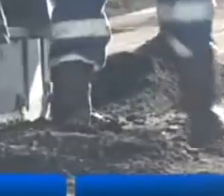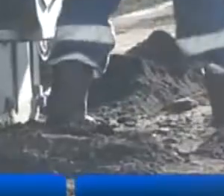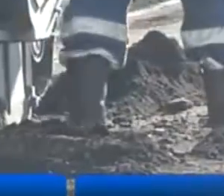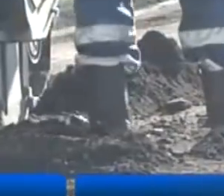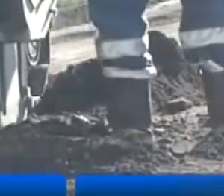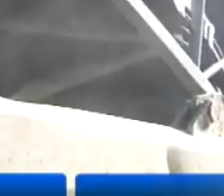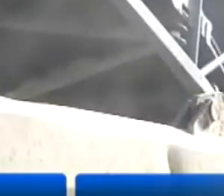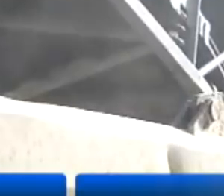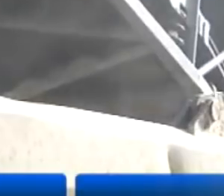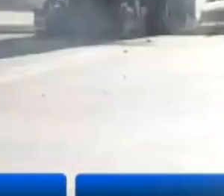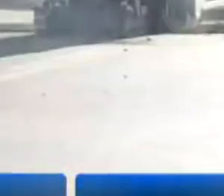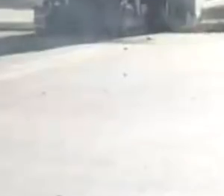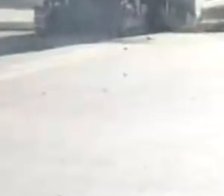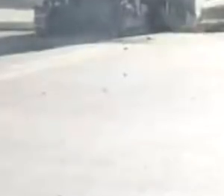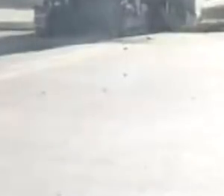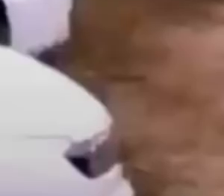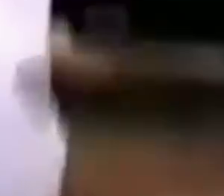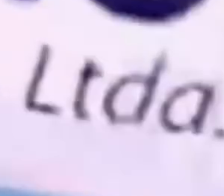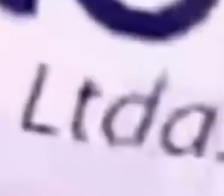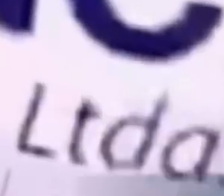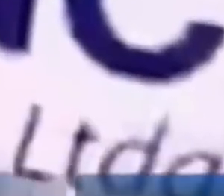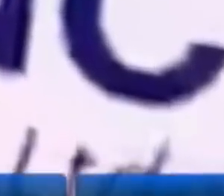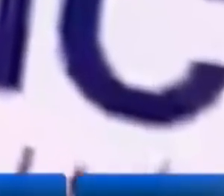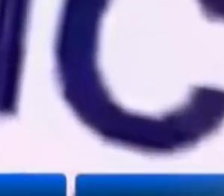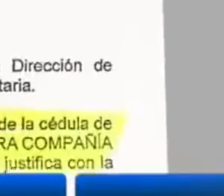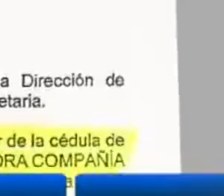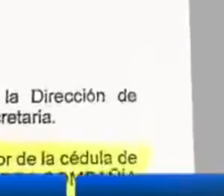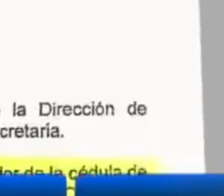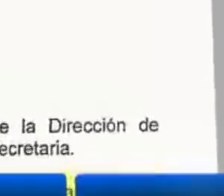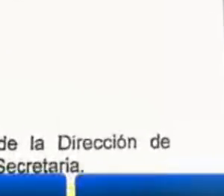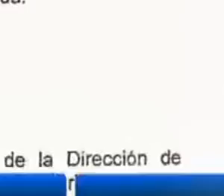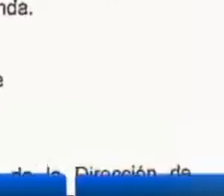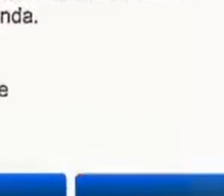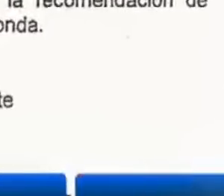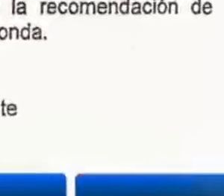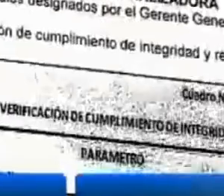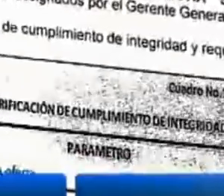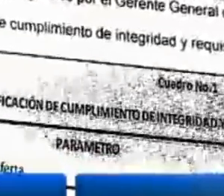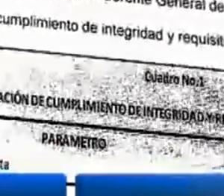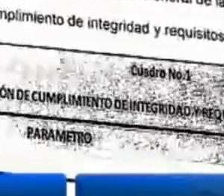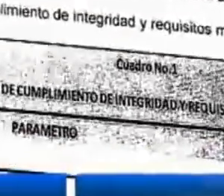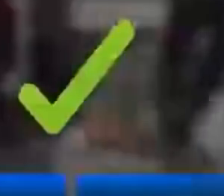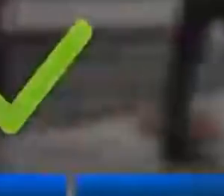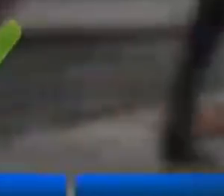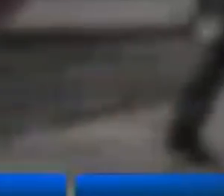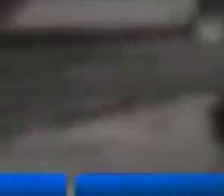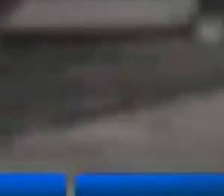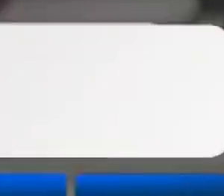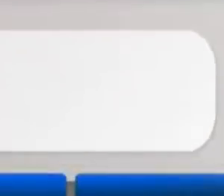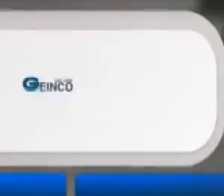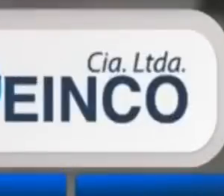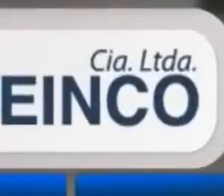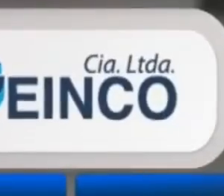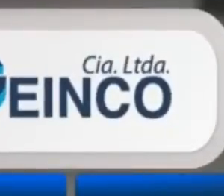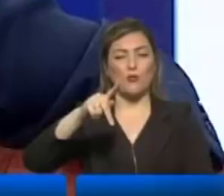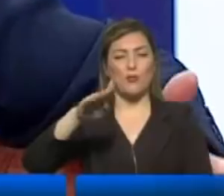brazos. También se refirió a la situación de los contratos, que la Contraloría ha encontrado irregularidades, y a la salida del último gerente de la empresa